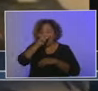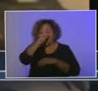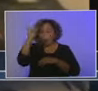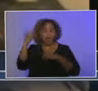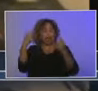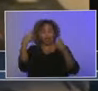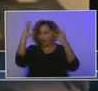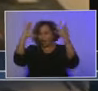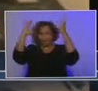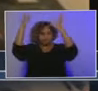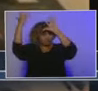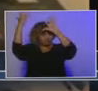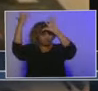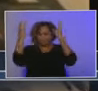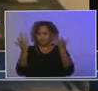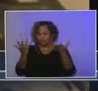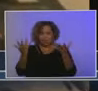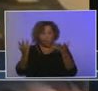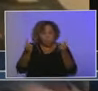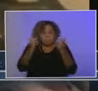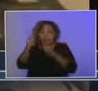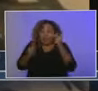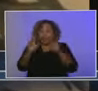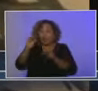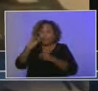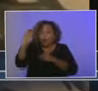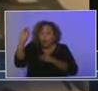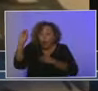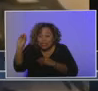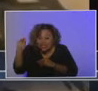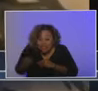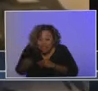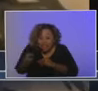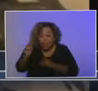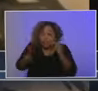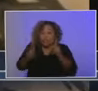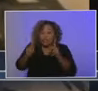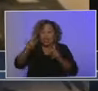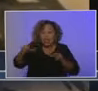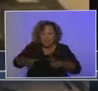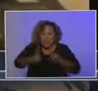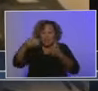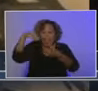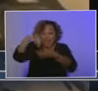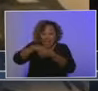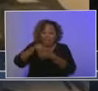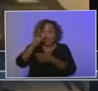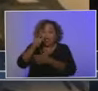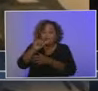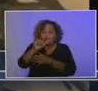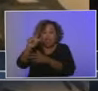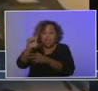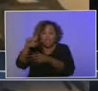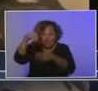loco. Porque hay muchas personas, el 90% de los que viven en el valle,